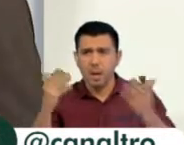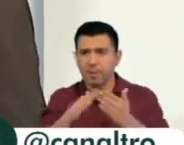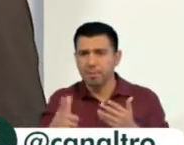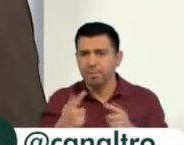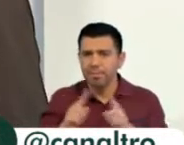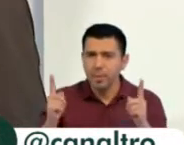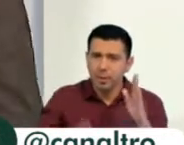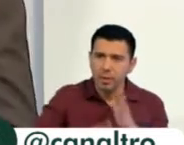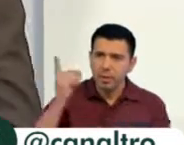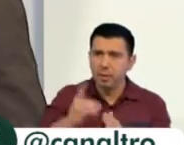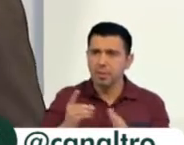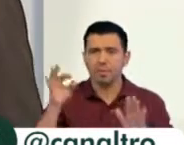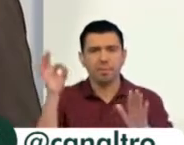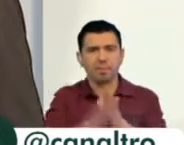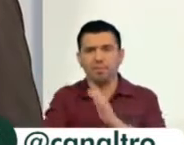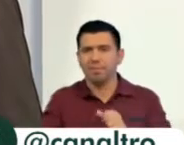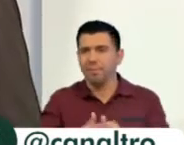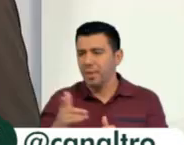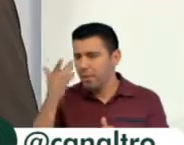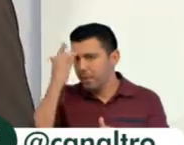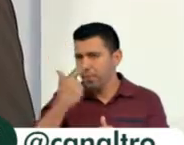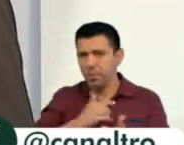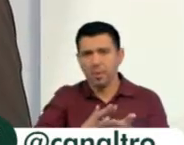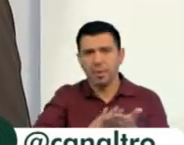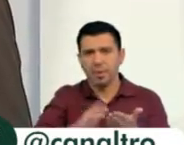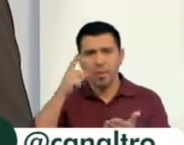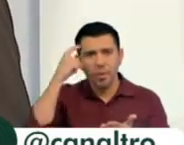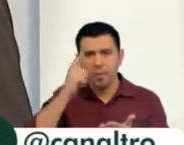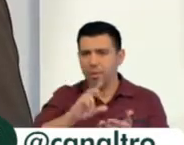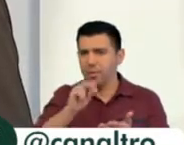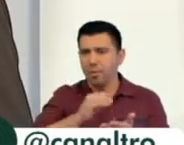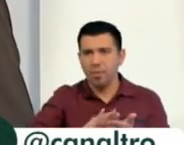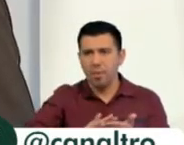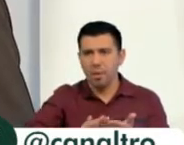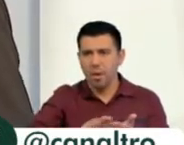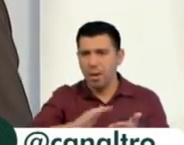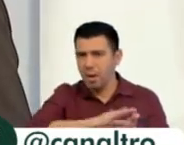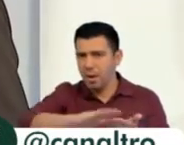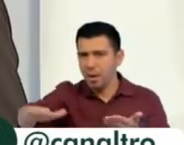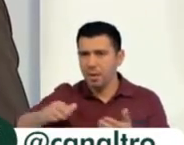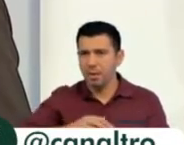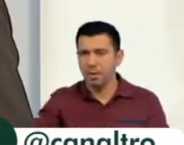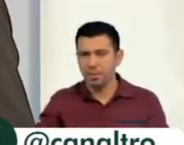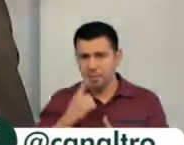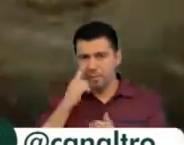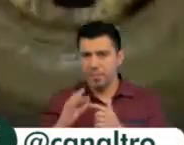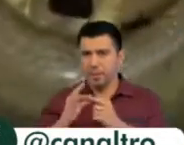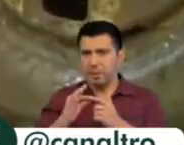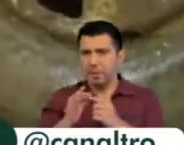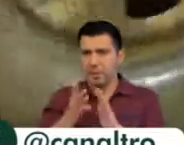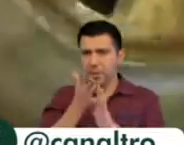Este es el informe que hemos complementado hoy en este especial sobre vías en Oriente Noticias.